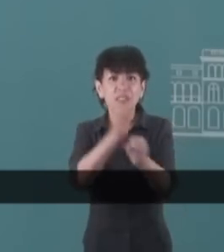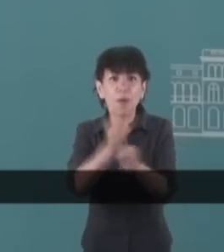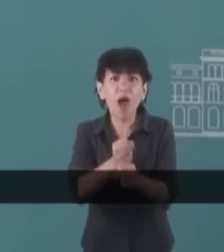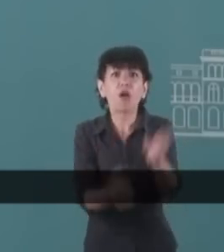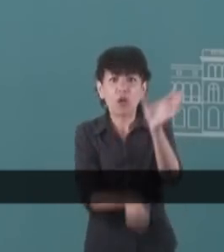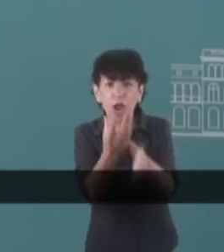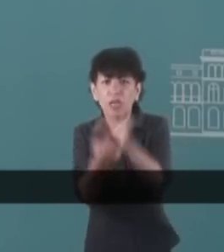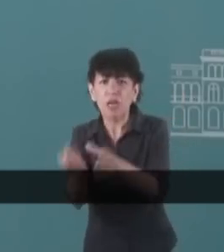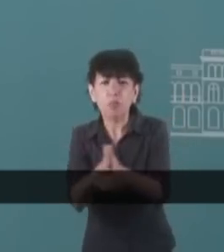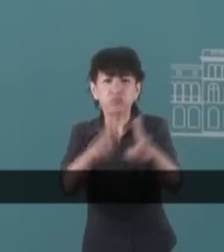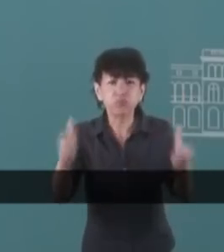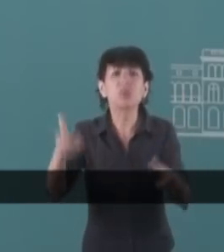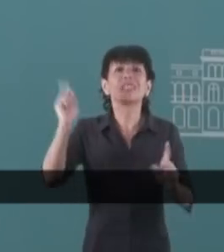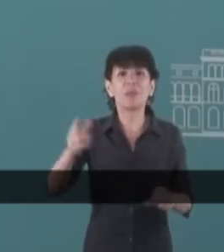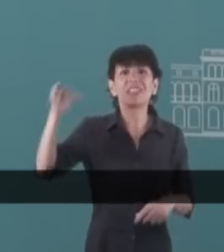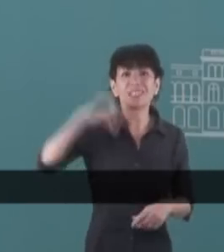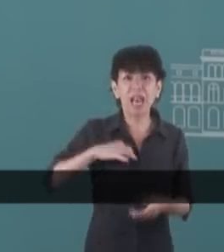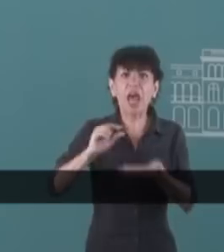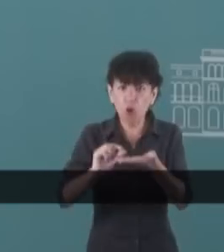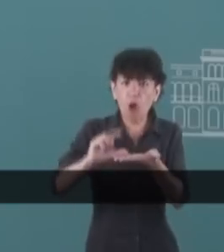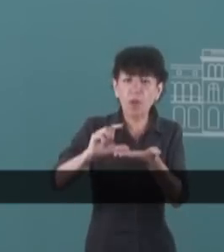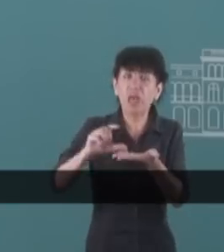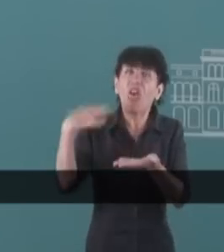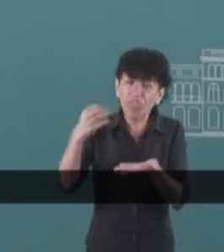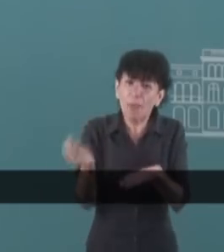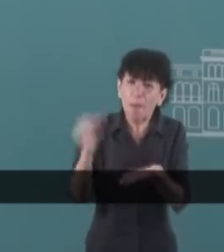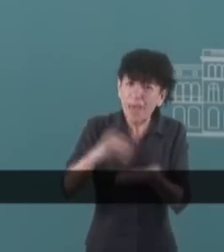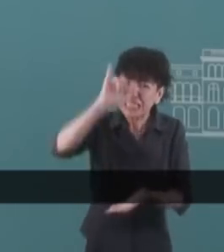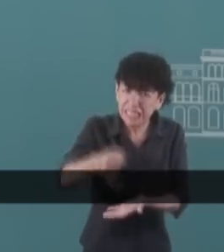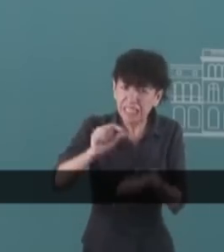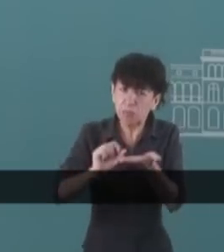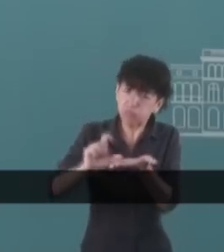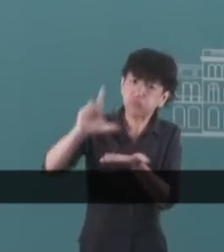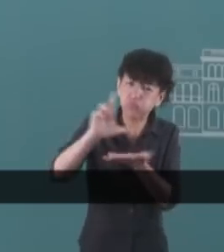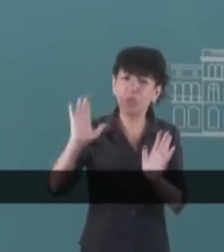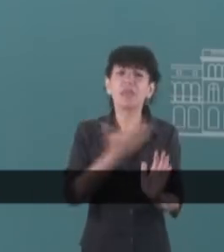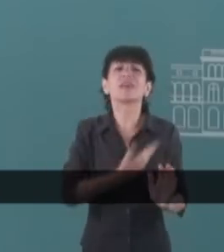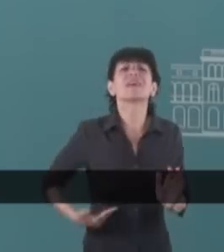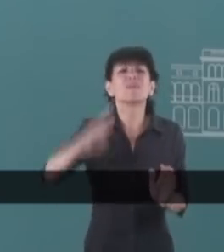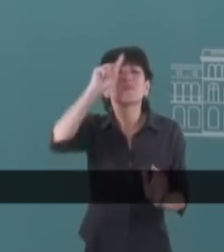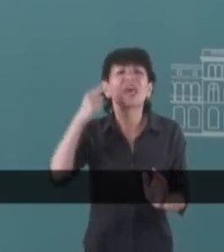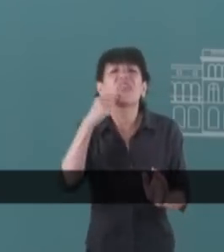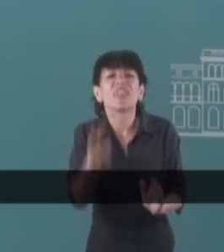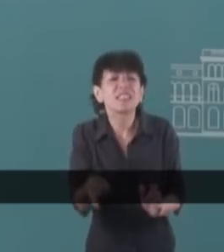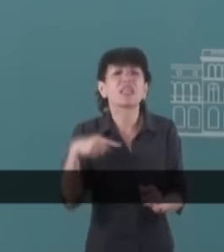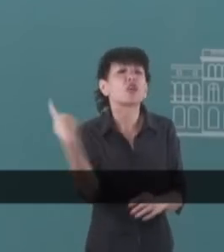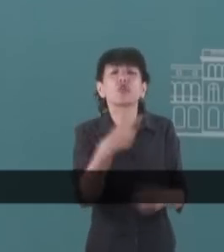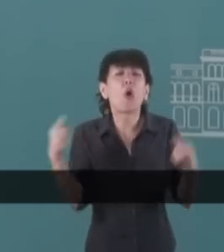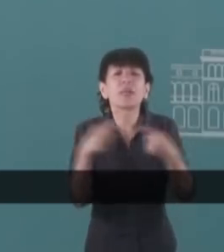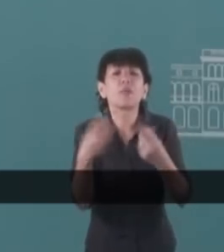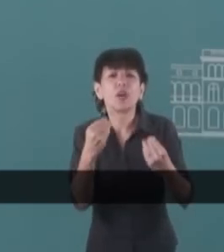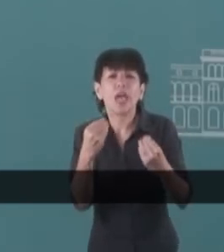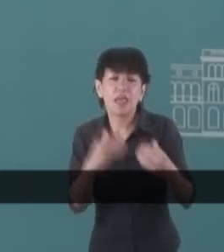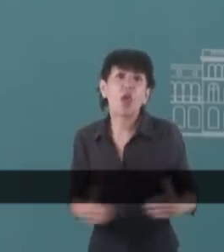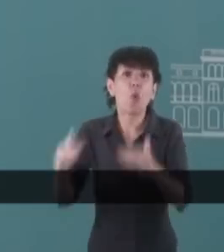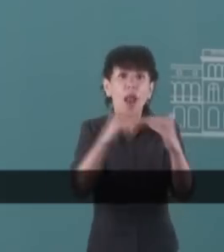crecimiento del salario que tiene que crecer más. O sea, nuestra utopía, dice el presidente, evidentemente es la igualdad. Nosotros tenemos que seguir en